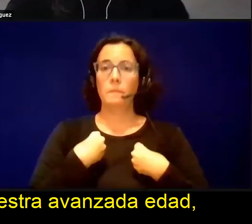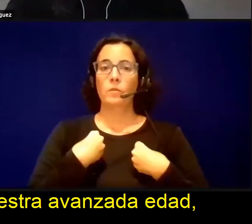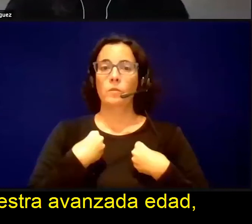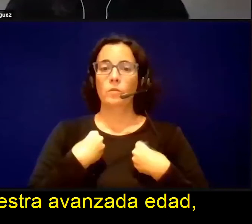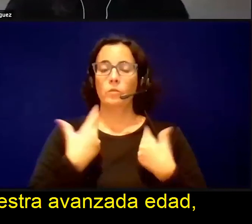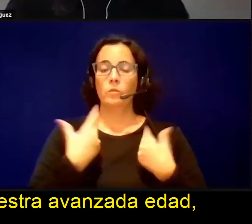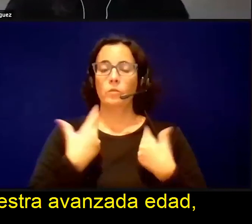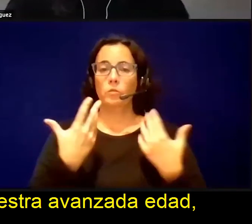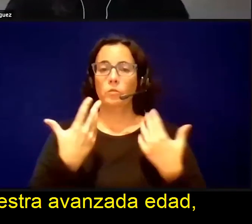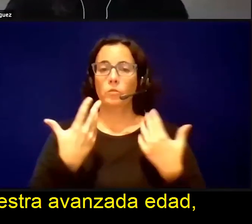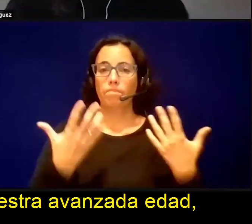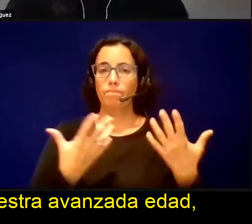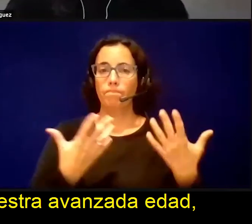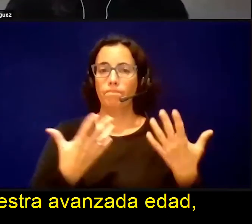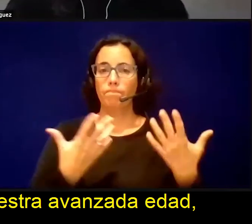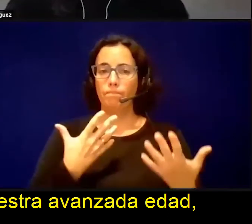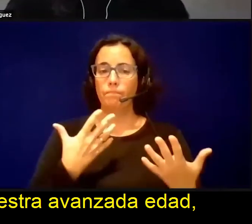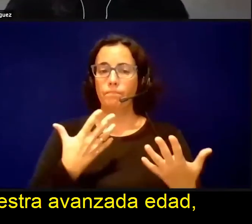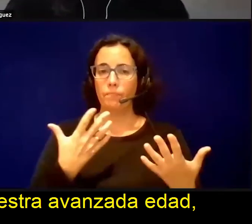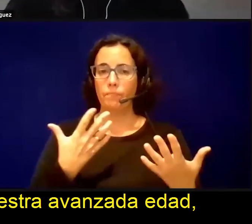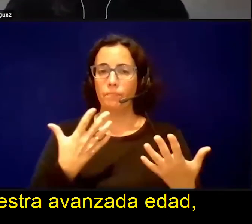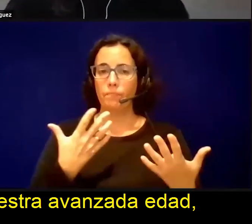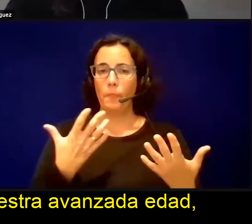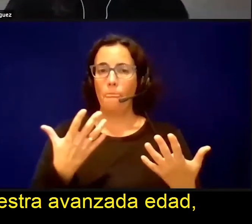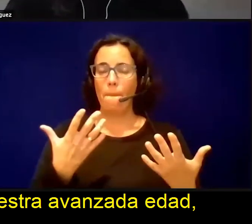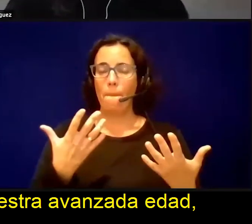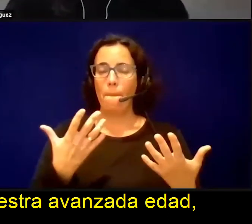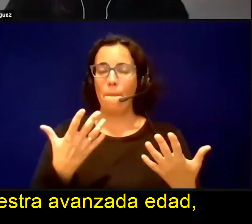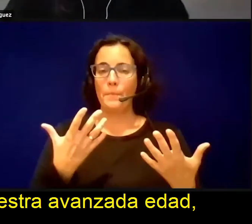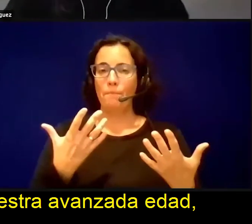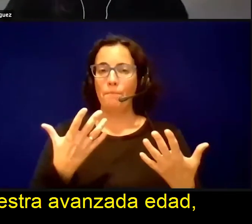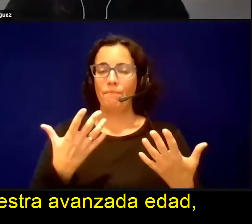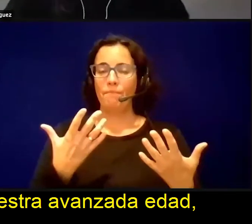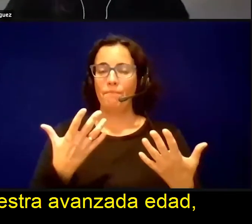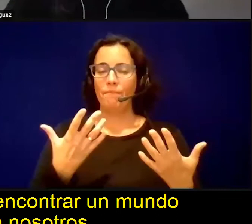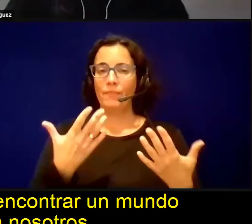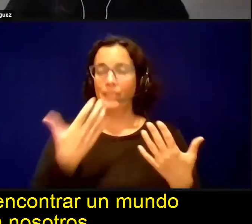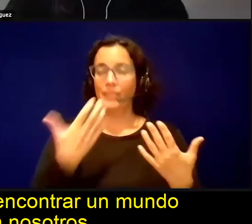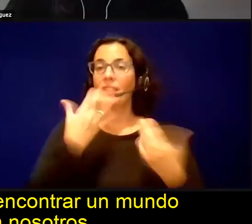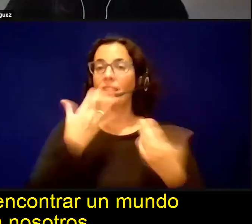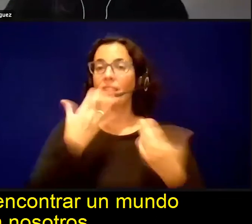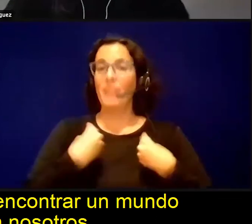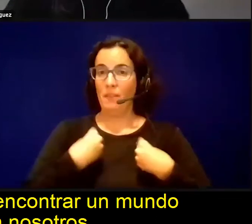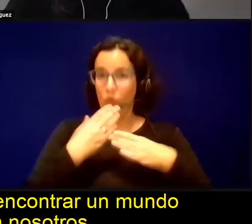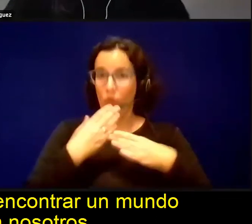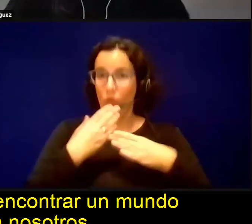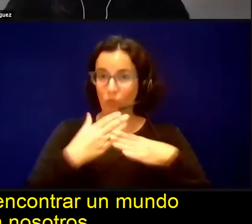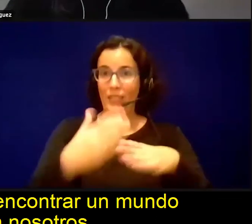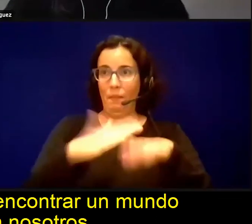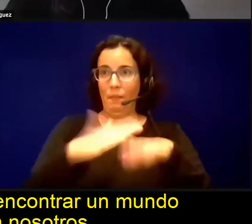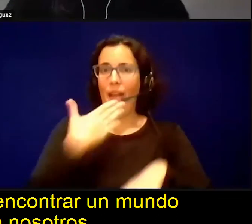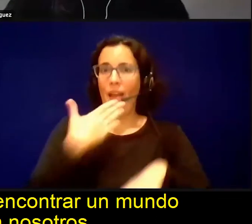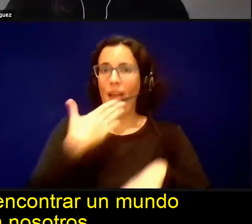más avanzada edad, vamos a tener